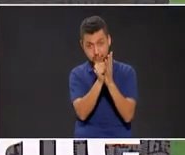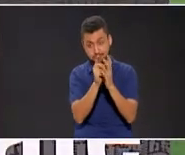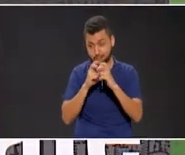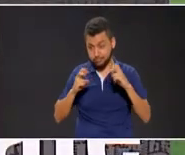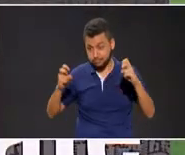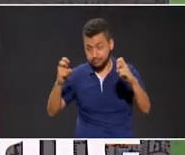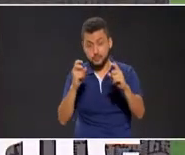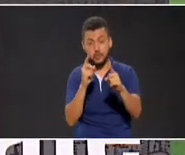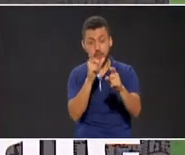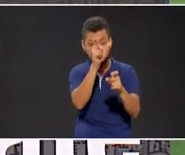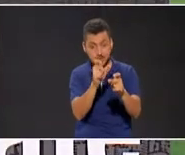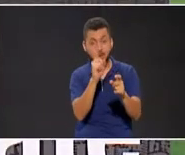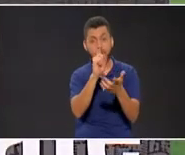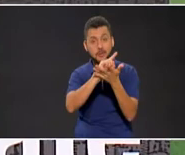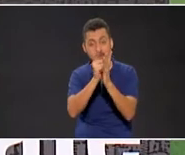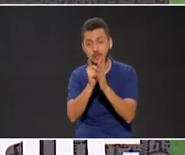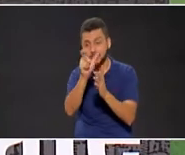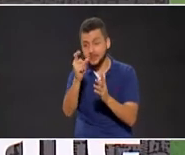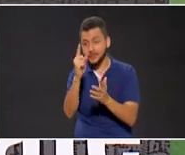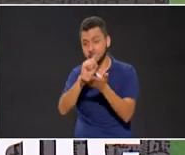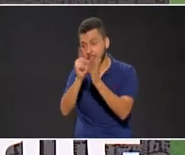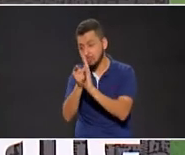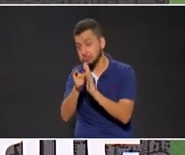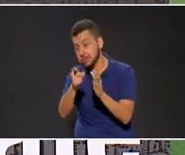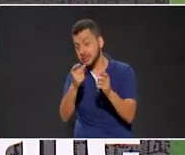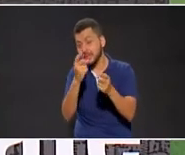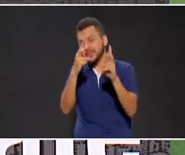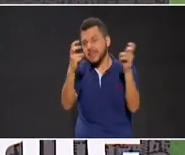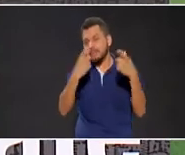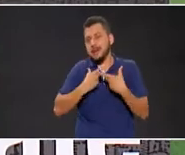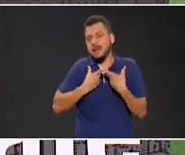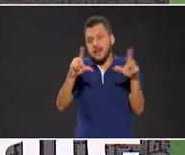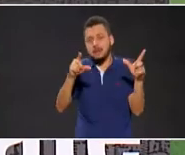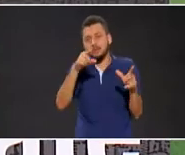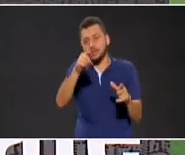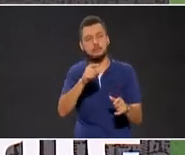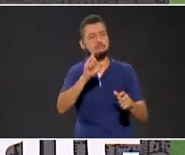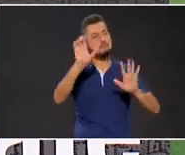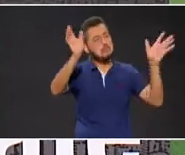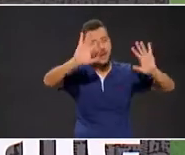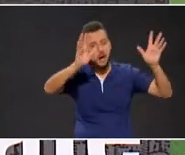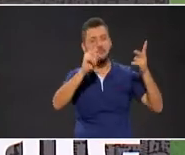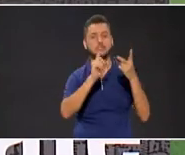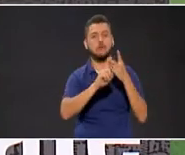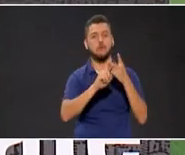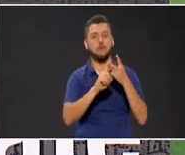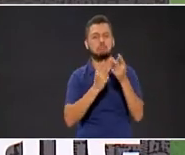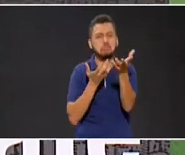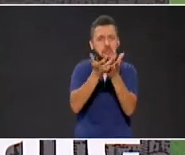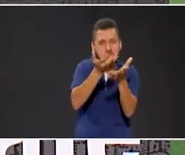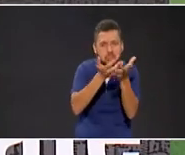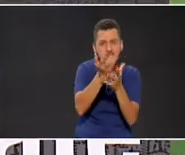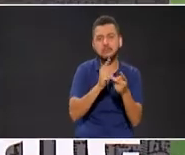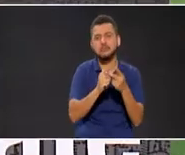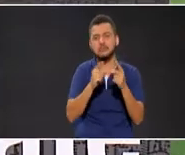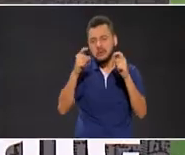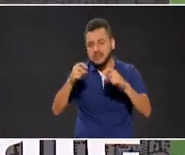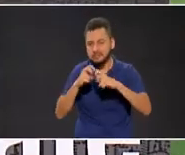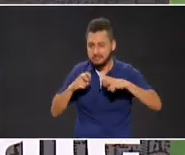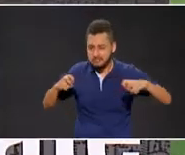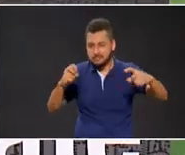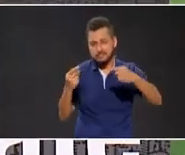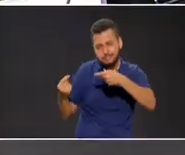en despedirse encontrar un poco más de ustedes en refutar algunas de las apreciaciones que encontraron durante el debate y esta